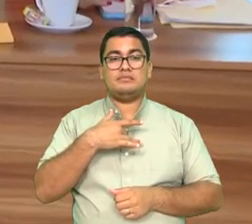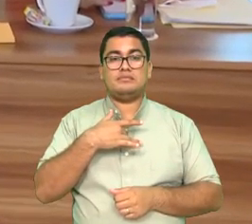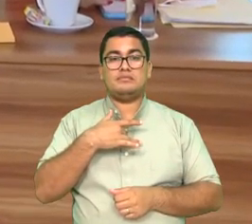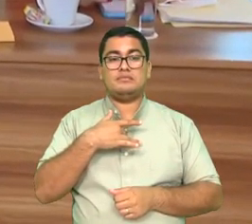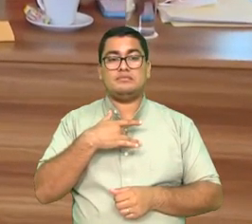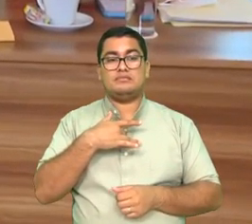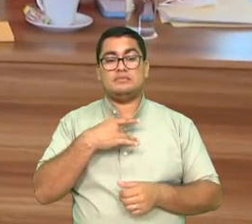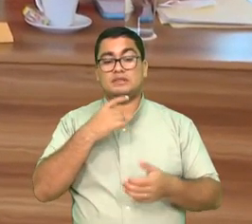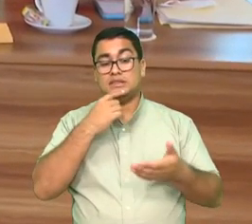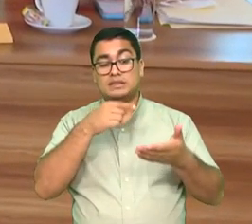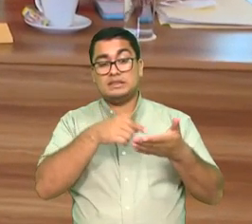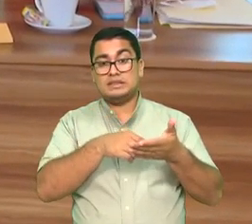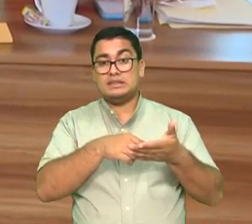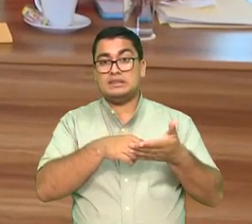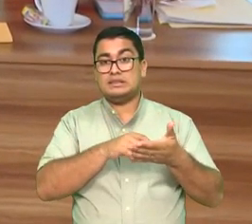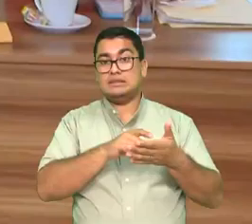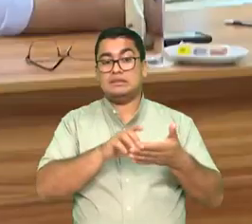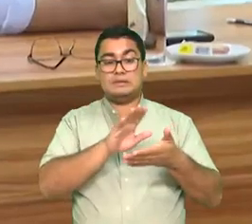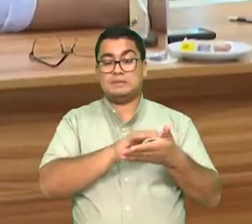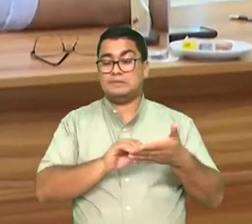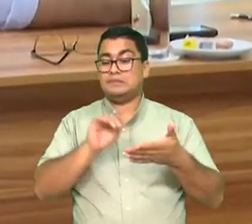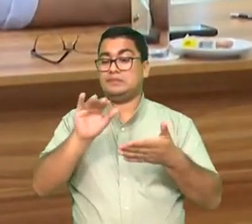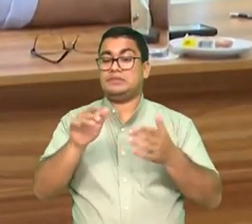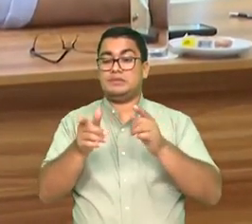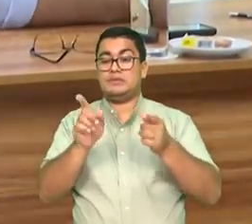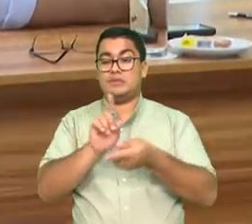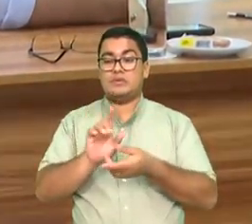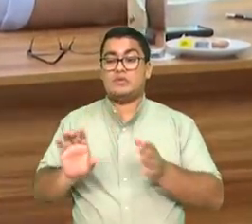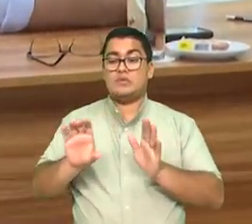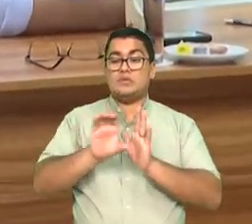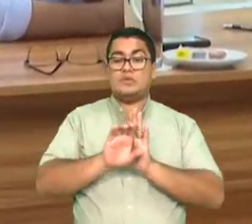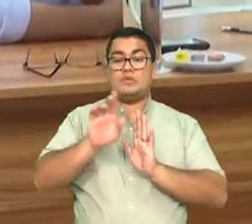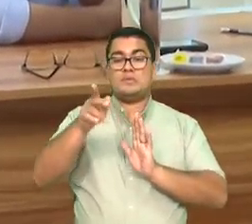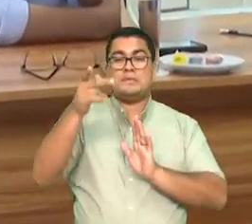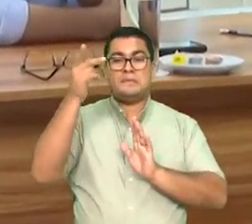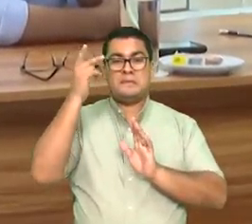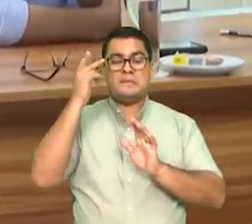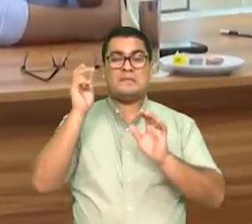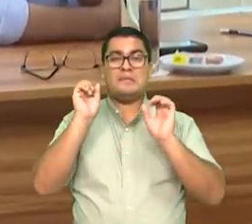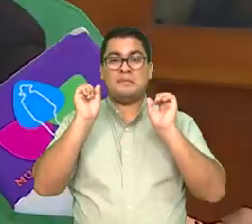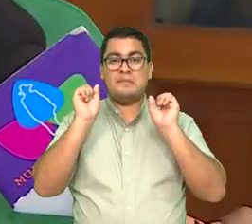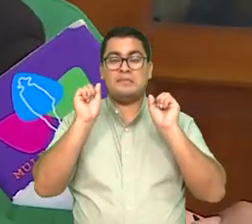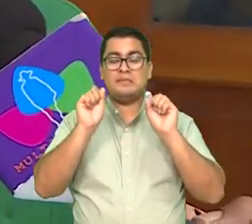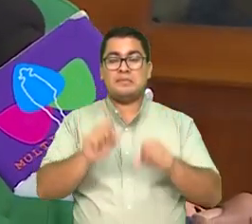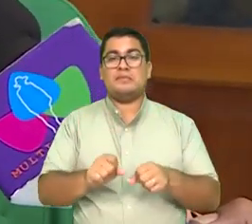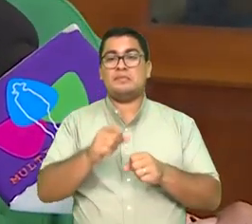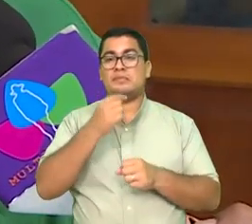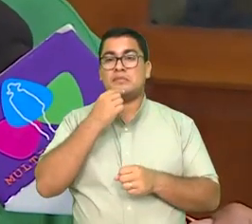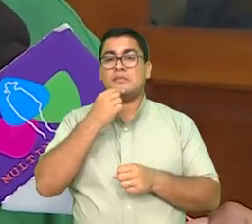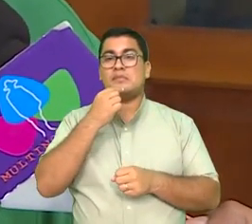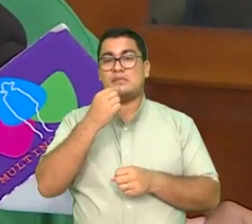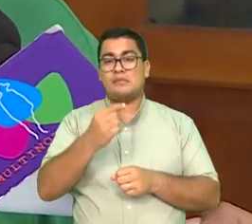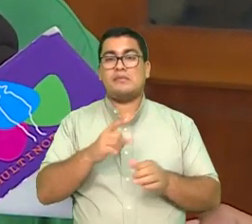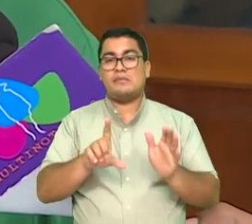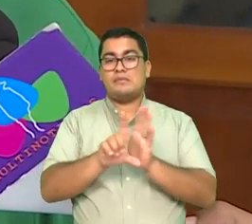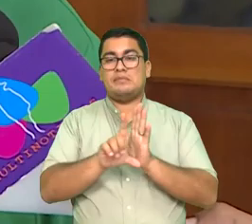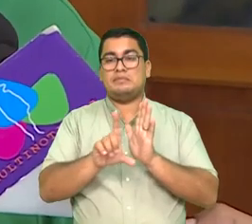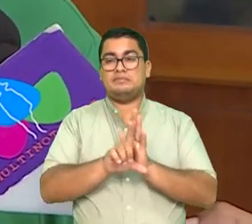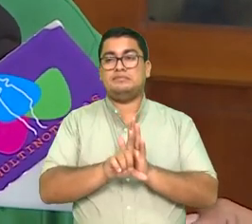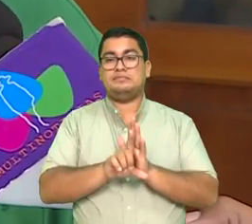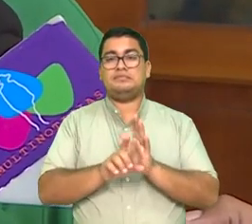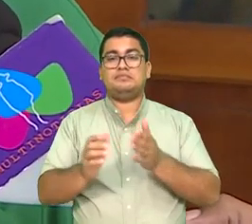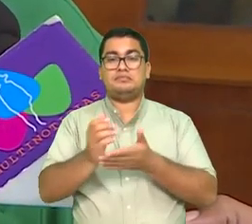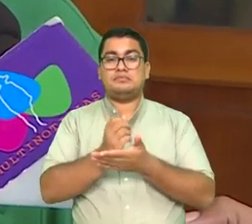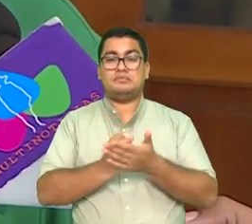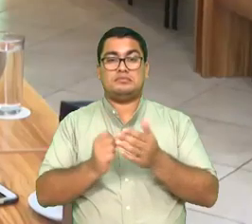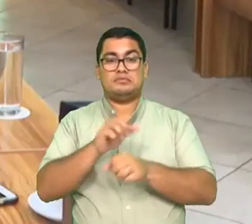ese candadito y que la Constitución nos diera la oportunidad de poder reformar el Código